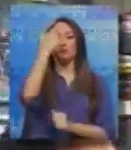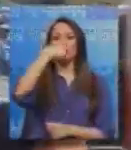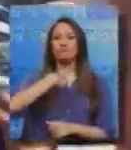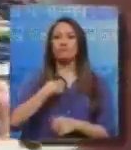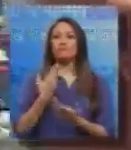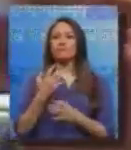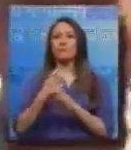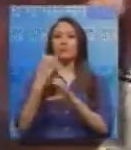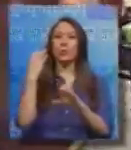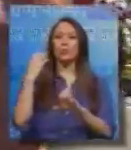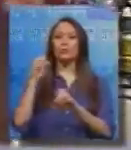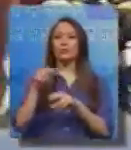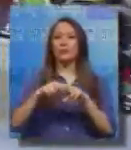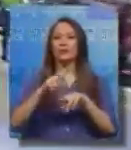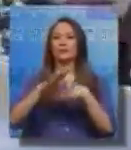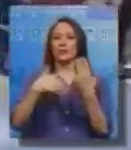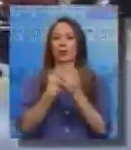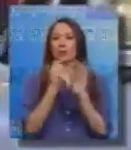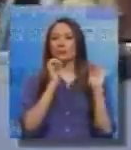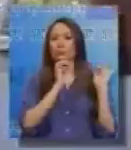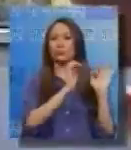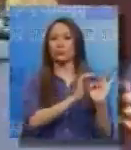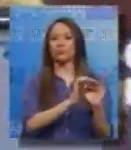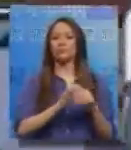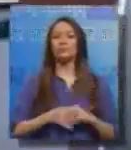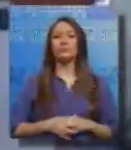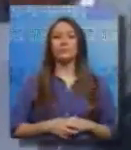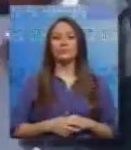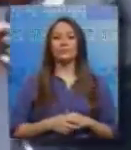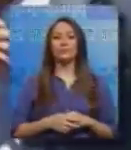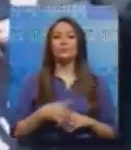manifestado su respaldo a las políticas gubernamentales. Es todo lo que